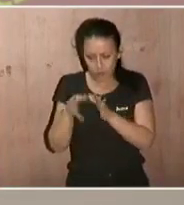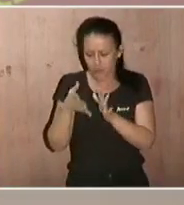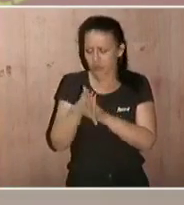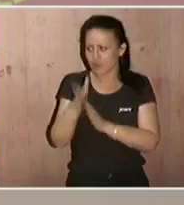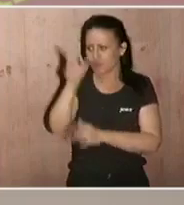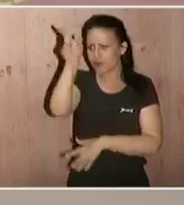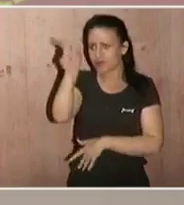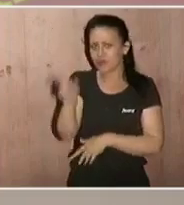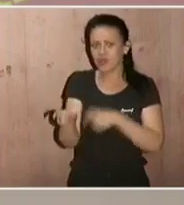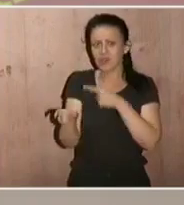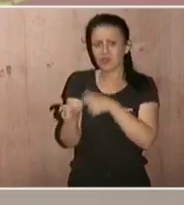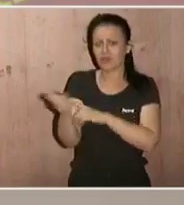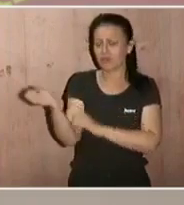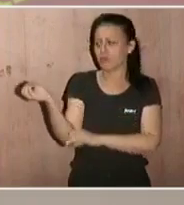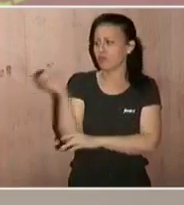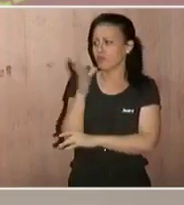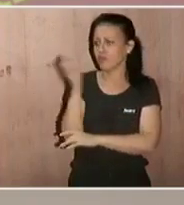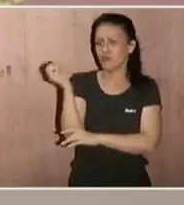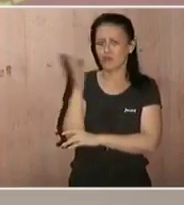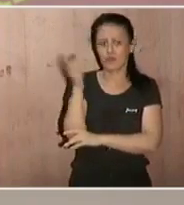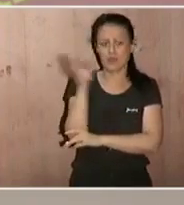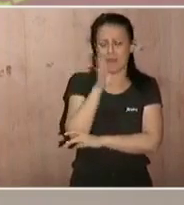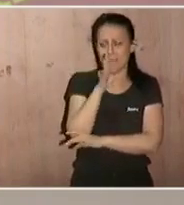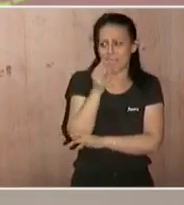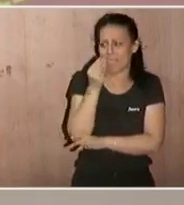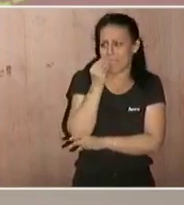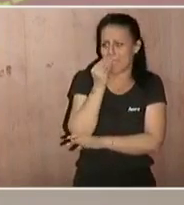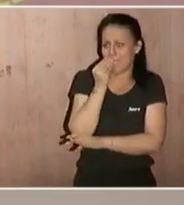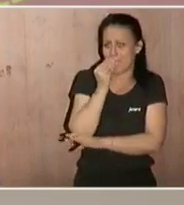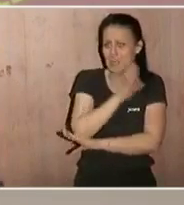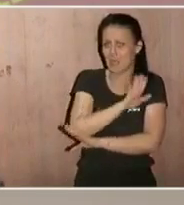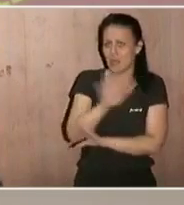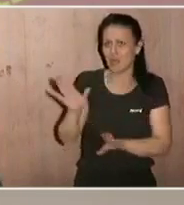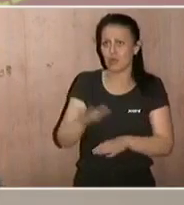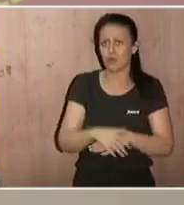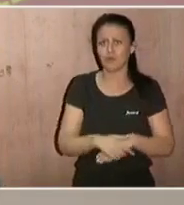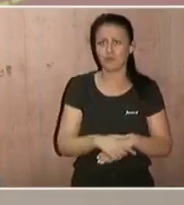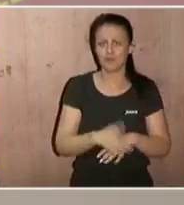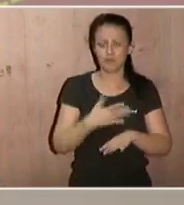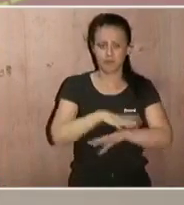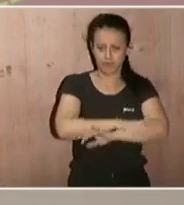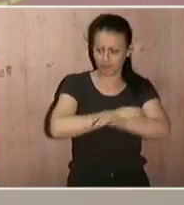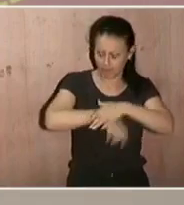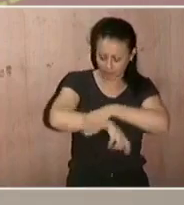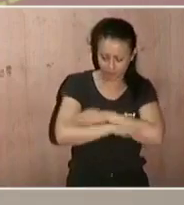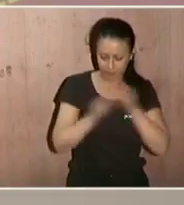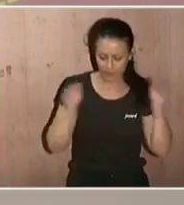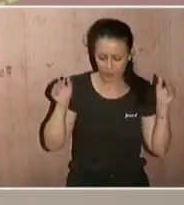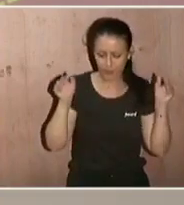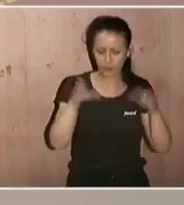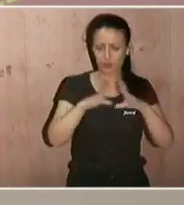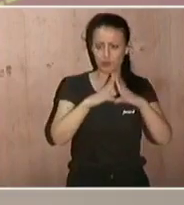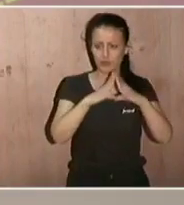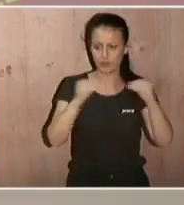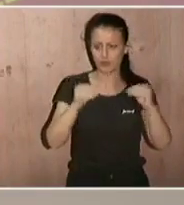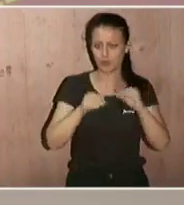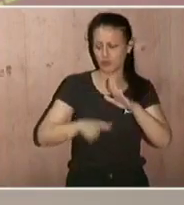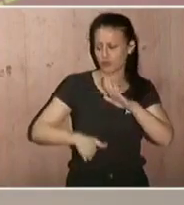un exponente innegable. La plena dedicación a la universidad ininterrumpida desde